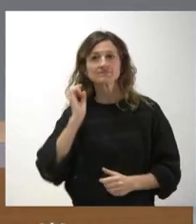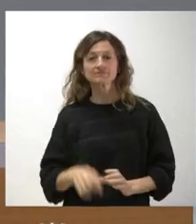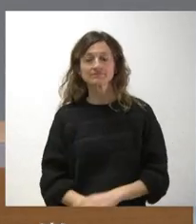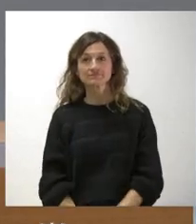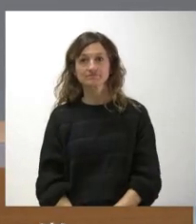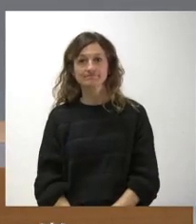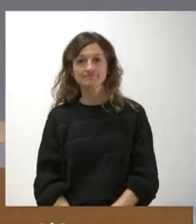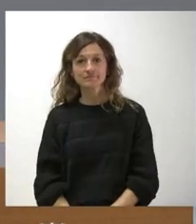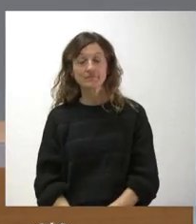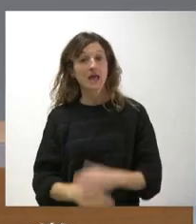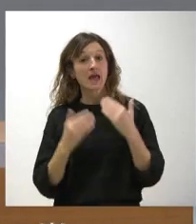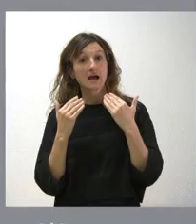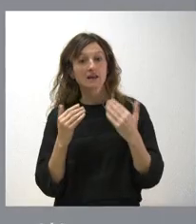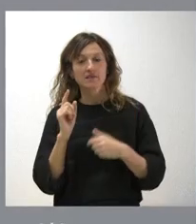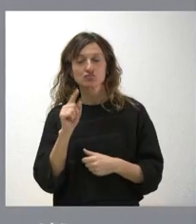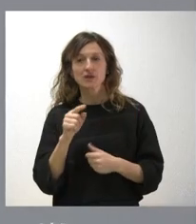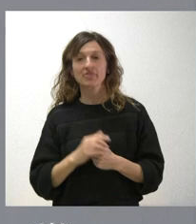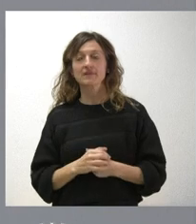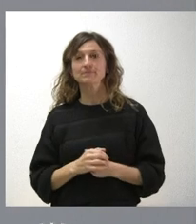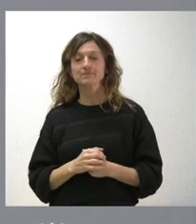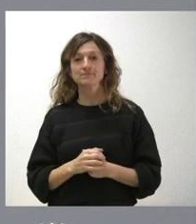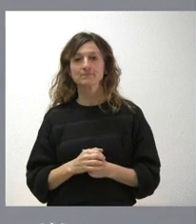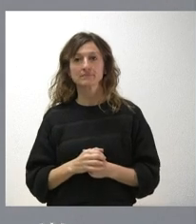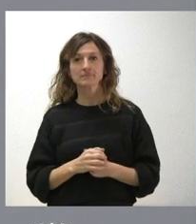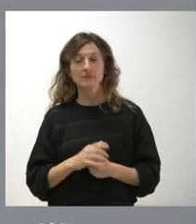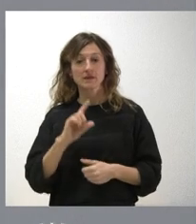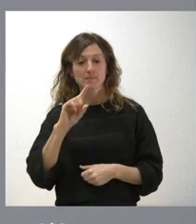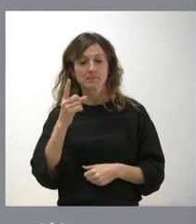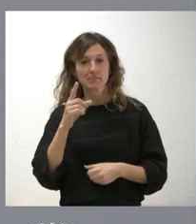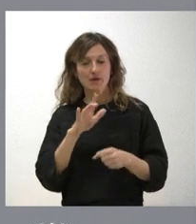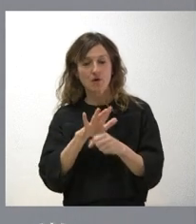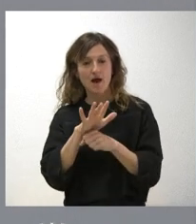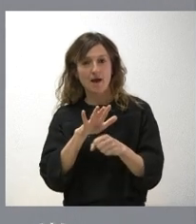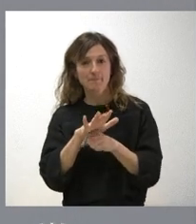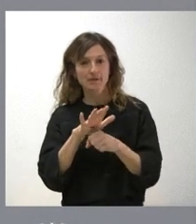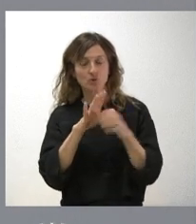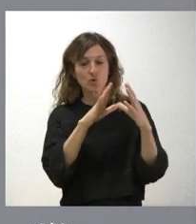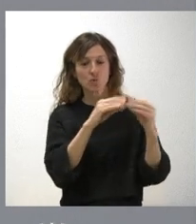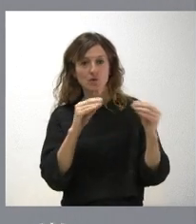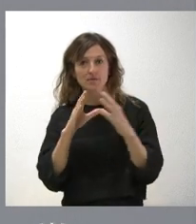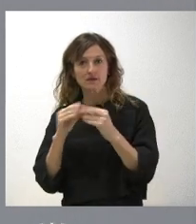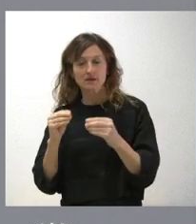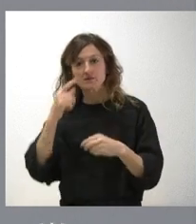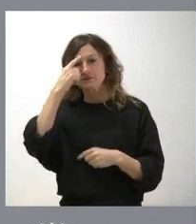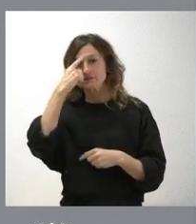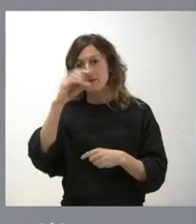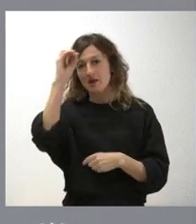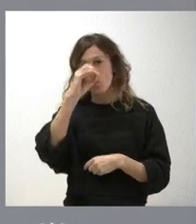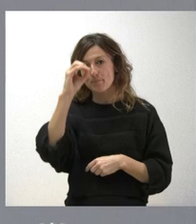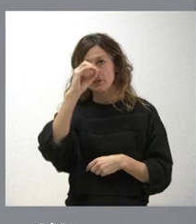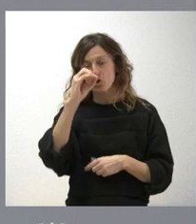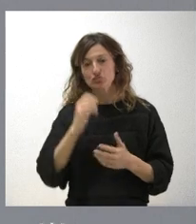gracias a usted en primer lugar sobre el tema de las decisiones en el ámbito de tulos universitarios ustedes saben nuestra posición y lógicamente es da